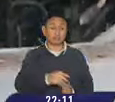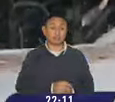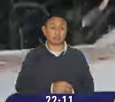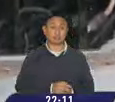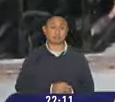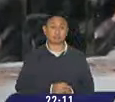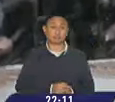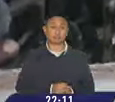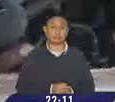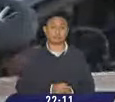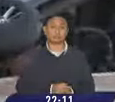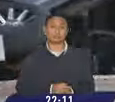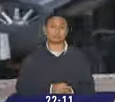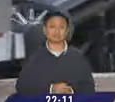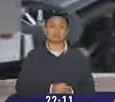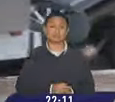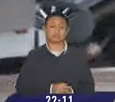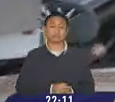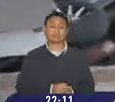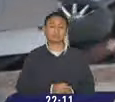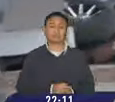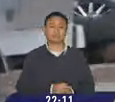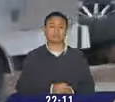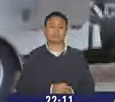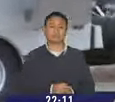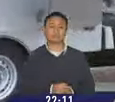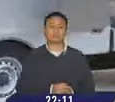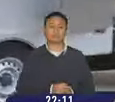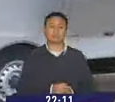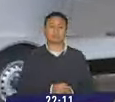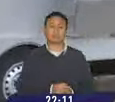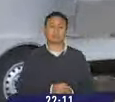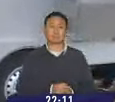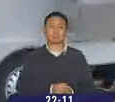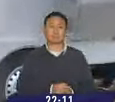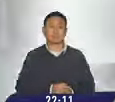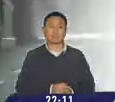la provincia de Santa Elena, informó Darwin Villao.